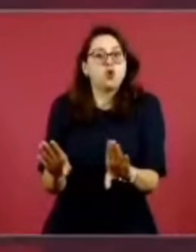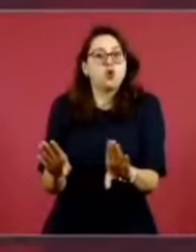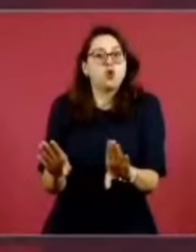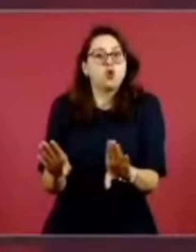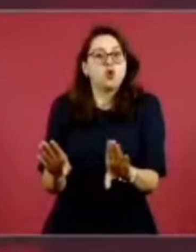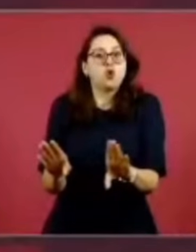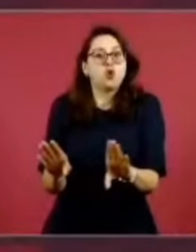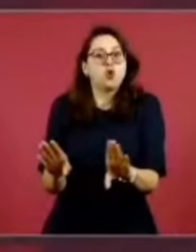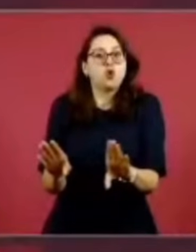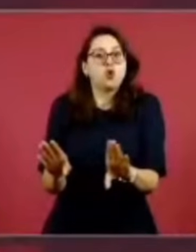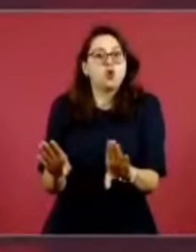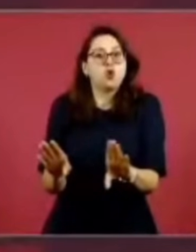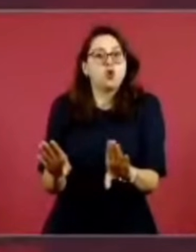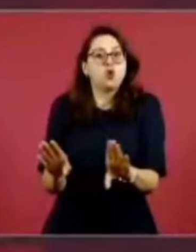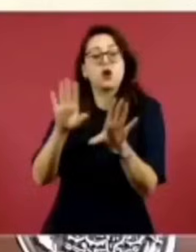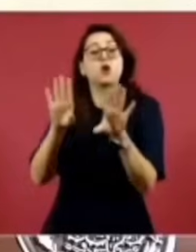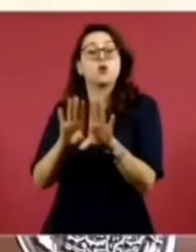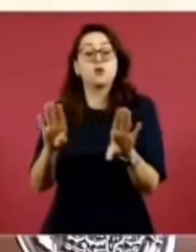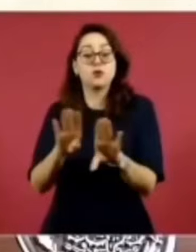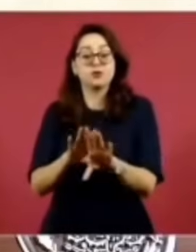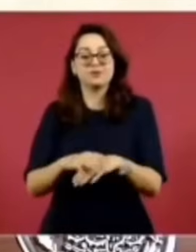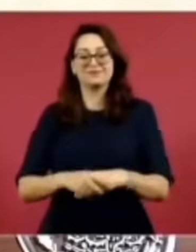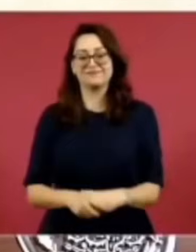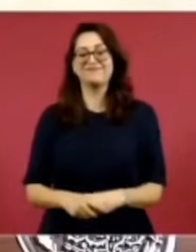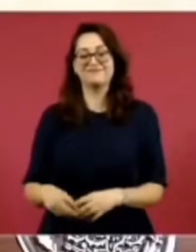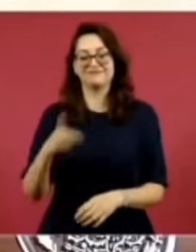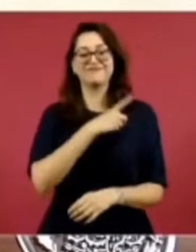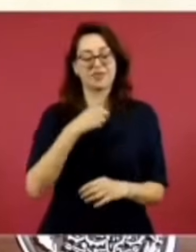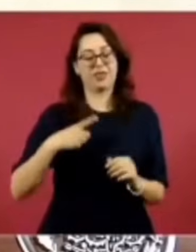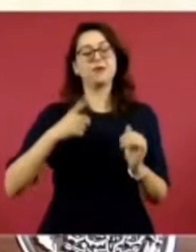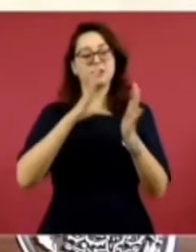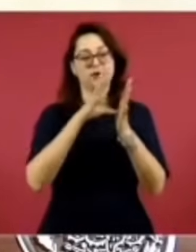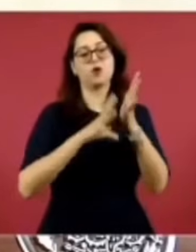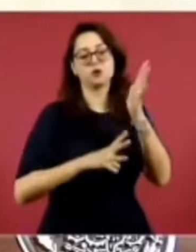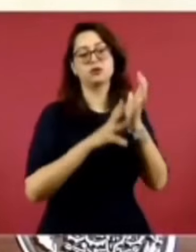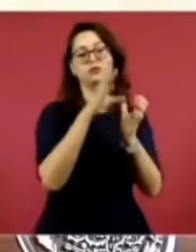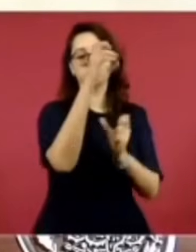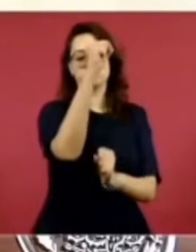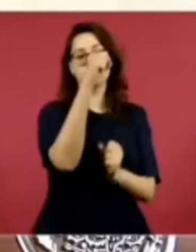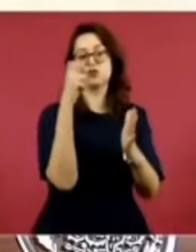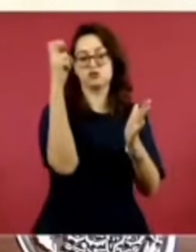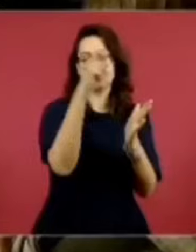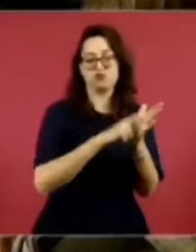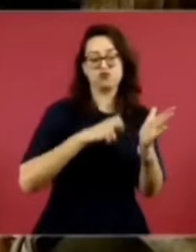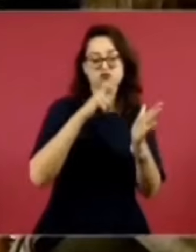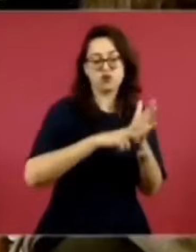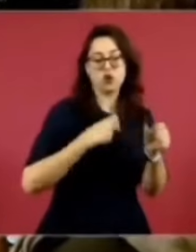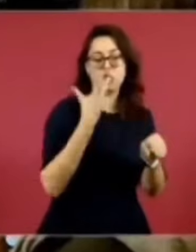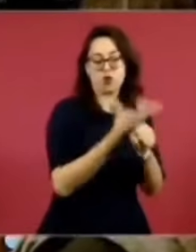ese proceso de elección, pues tiene que haber una reforma constitucional y se tiene que aprobar en el